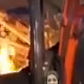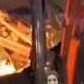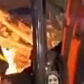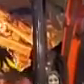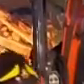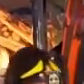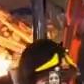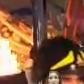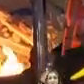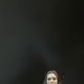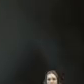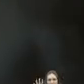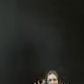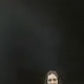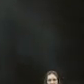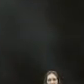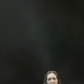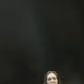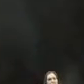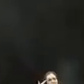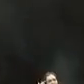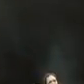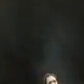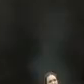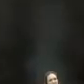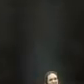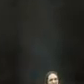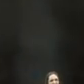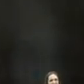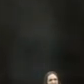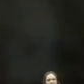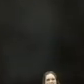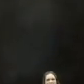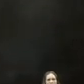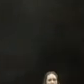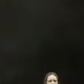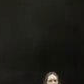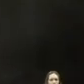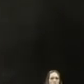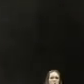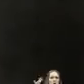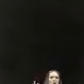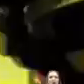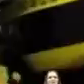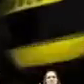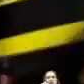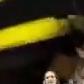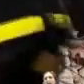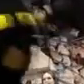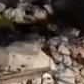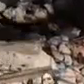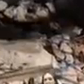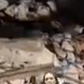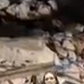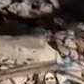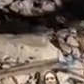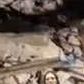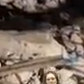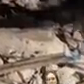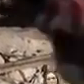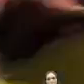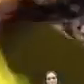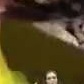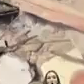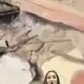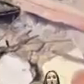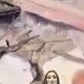lo pronto se maneja la teoría que la causa de la explosión está ligada a una fuga de gas. Hasta el momento 2 mujeres fueron rescatadas,